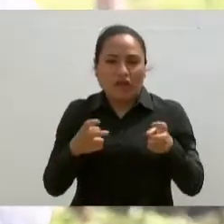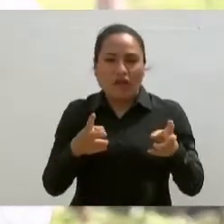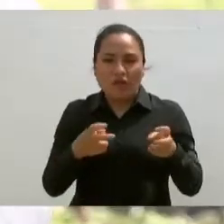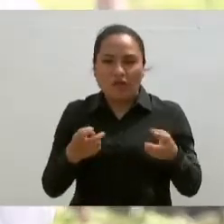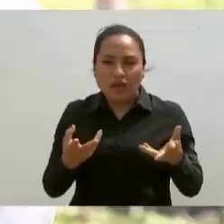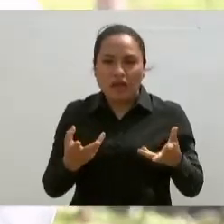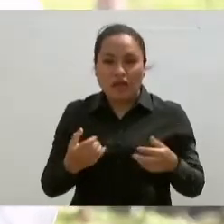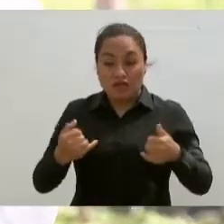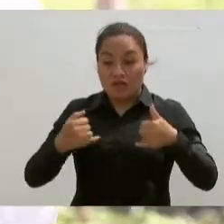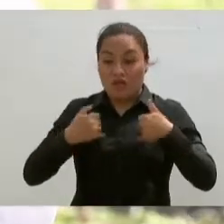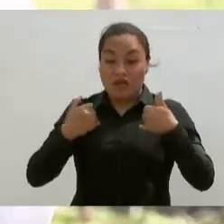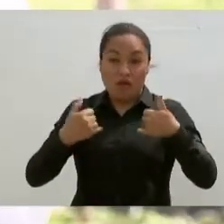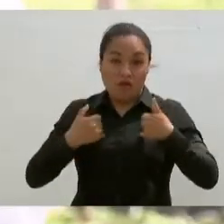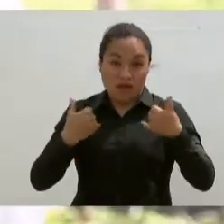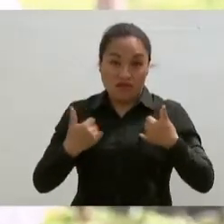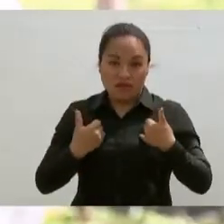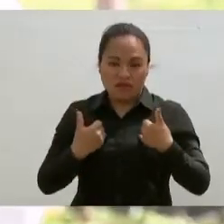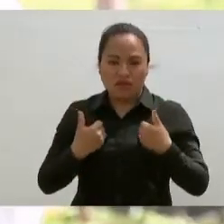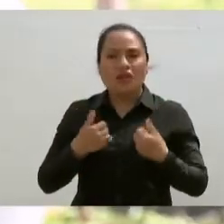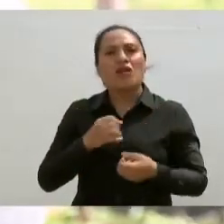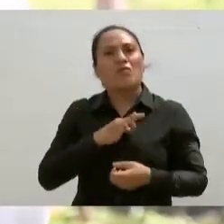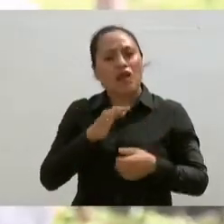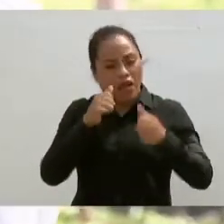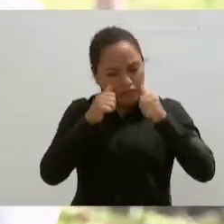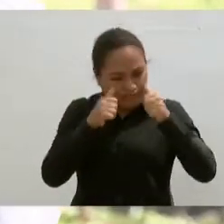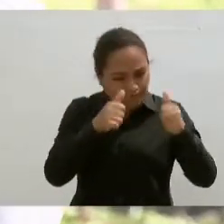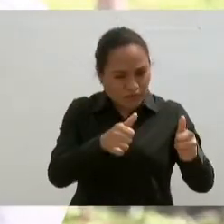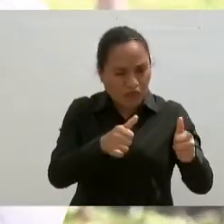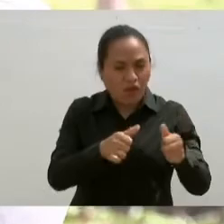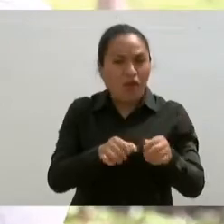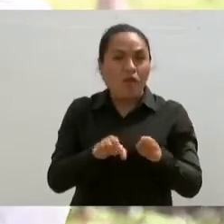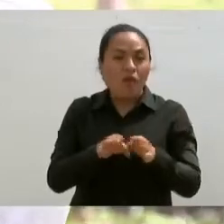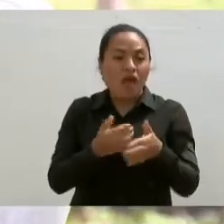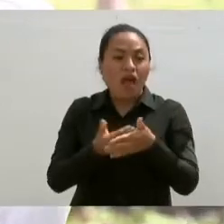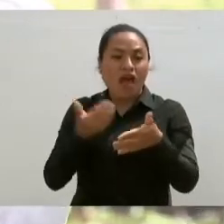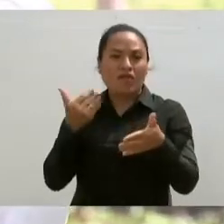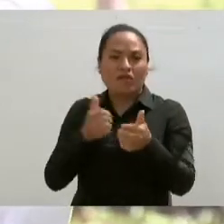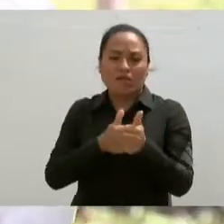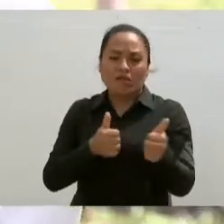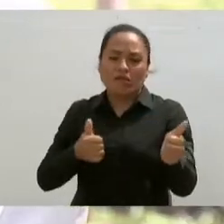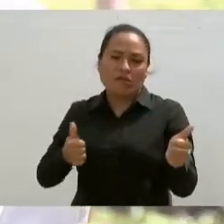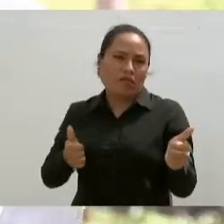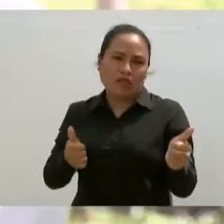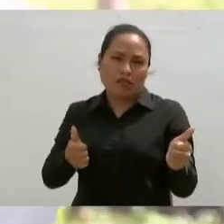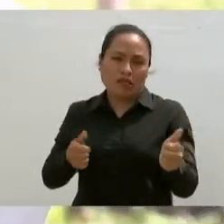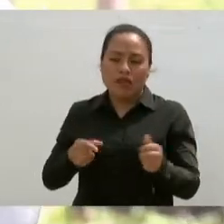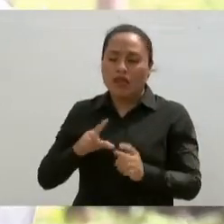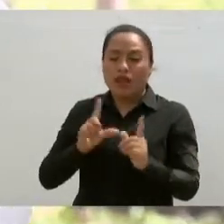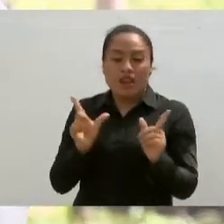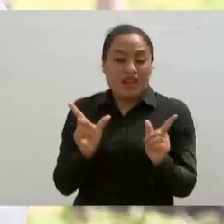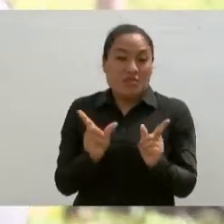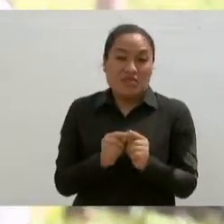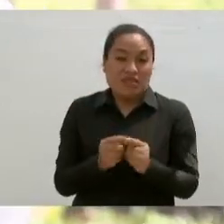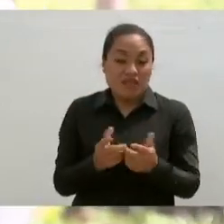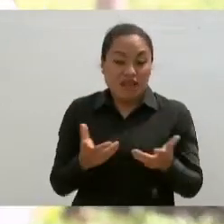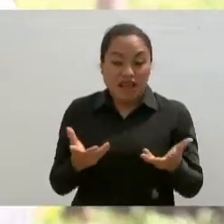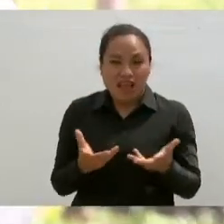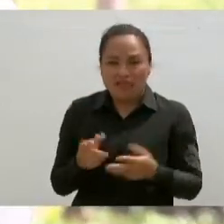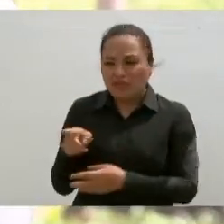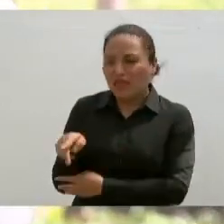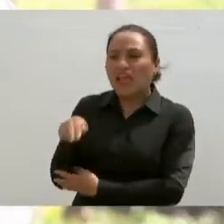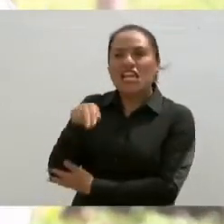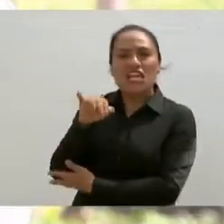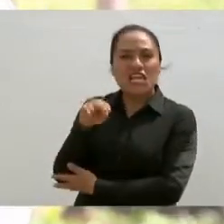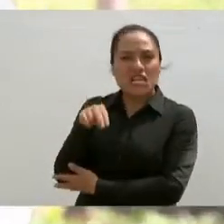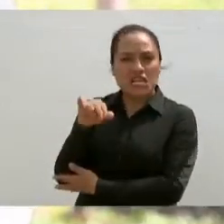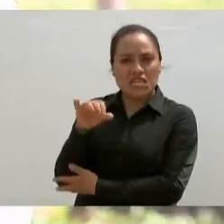que los jóvenes sean atendidos, no como antes, que nada más se les llamaba